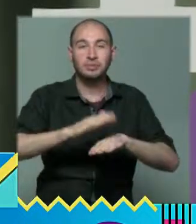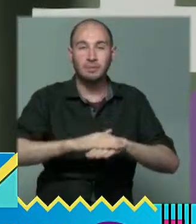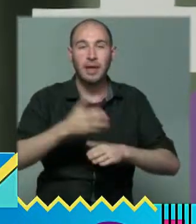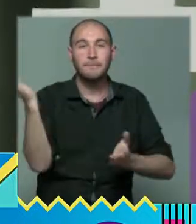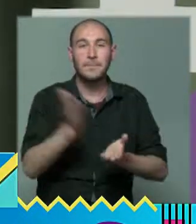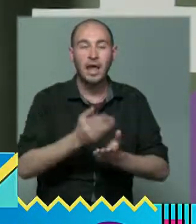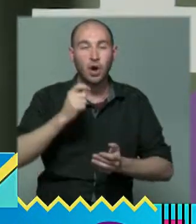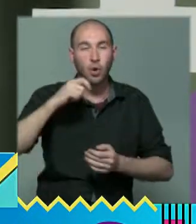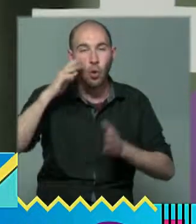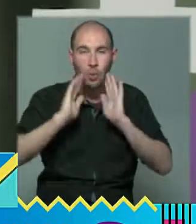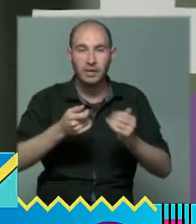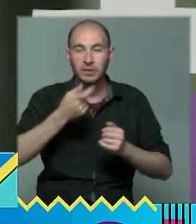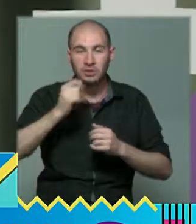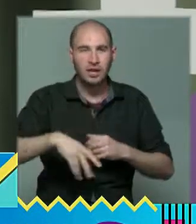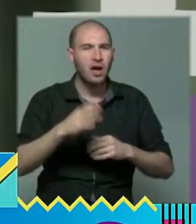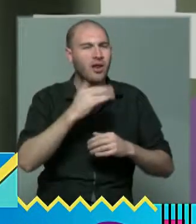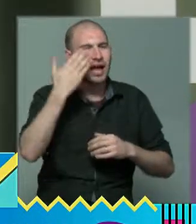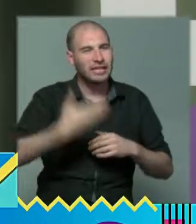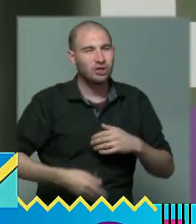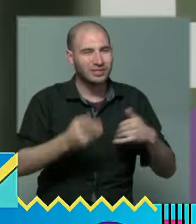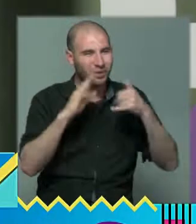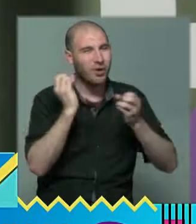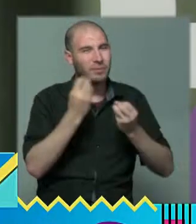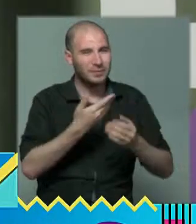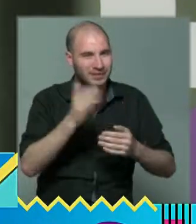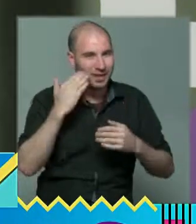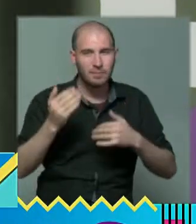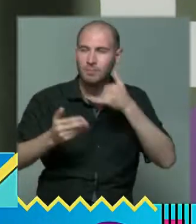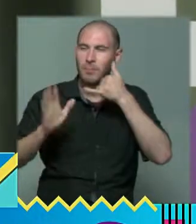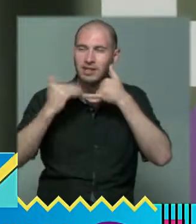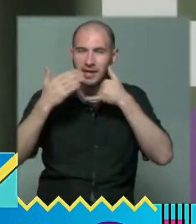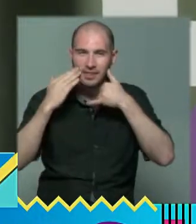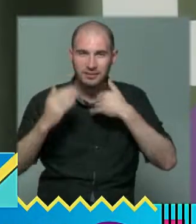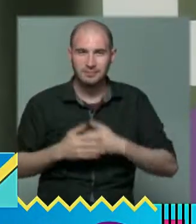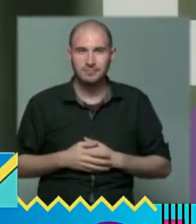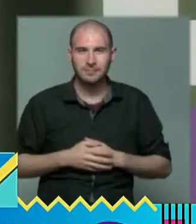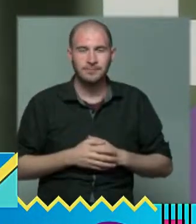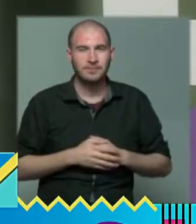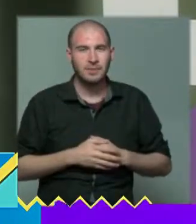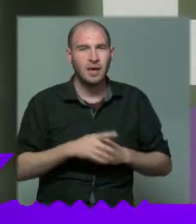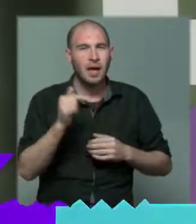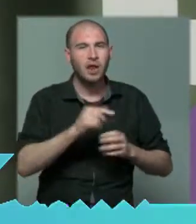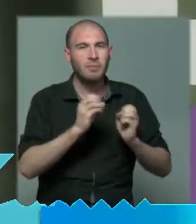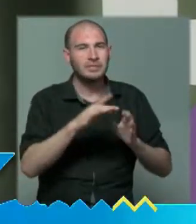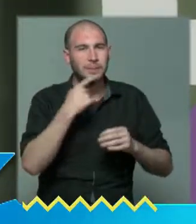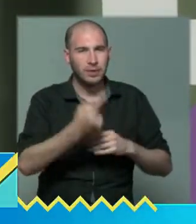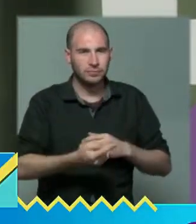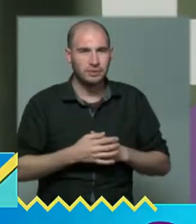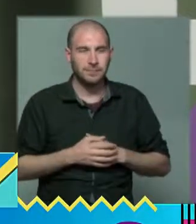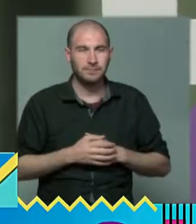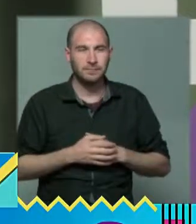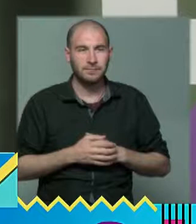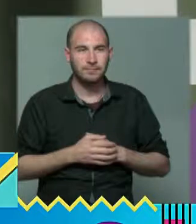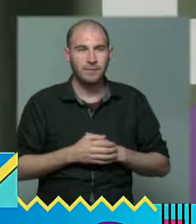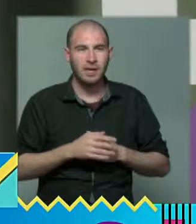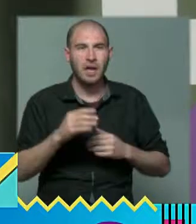Penal Juvenil de la provincia. Arturo, Gastón Lucero te saluda, buenas tardes. Buenas tardes, Gastón. Bueno, comenzar preguntándote, más que